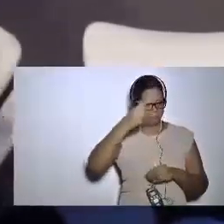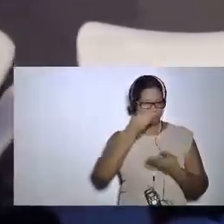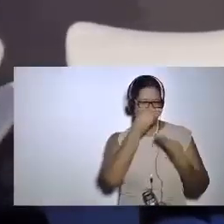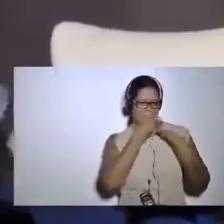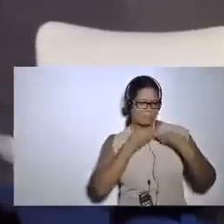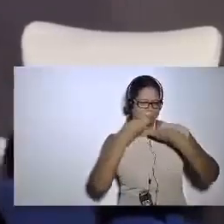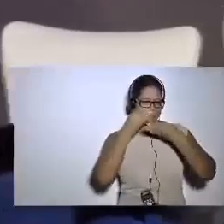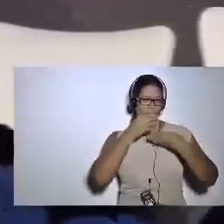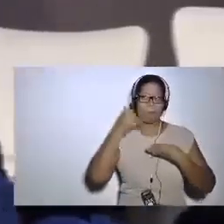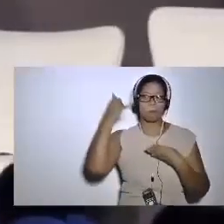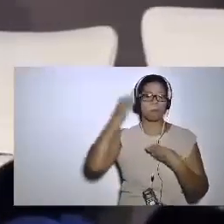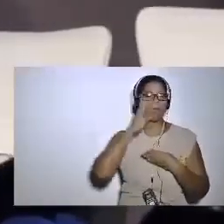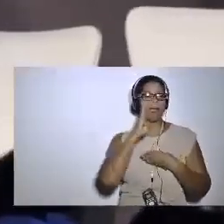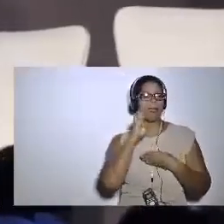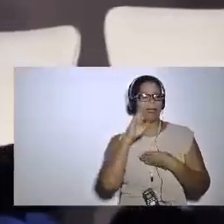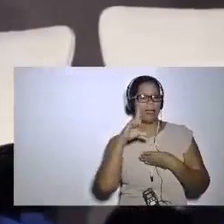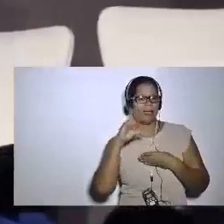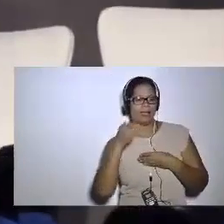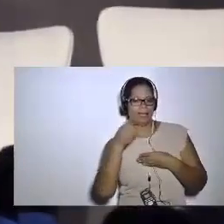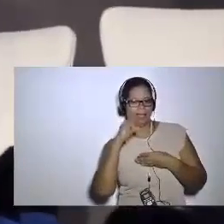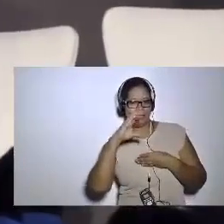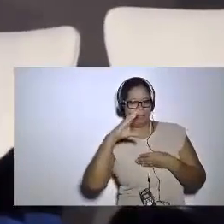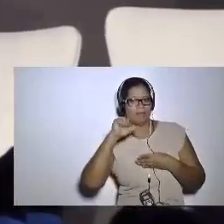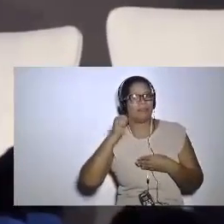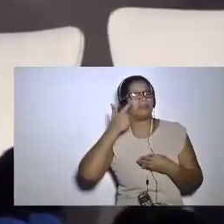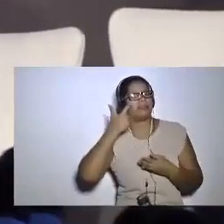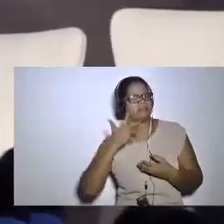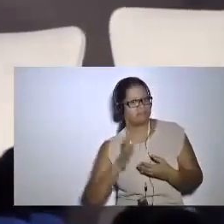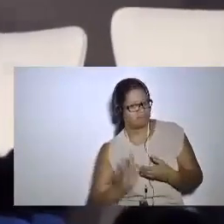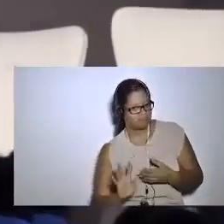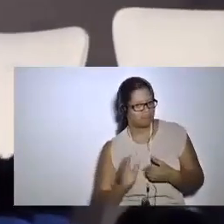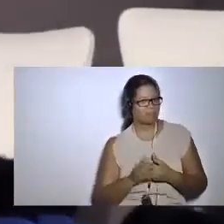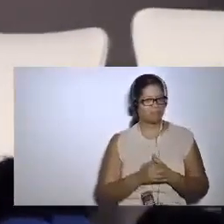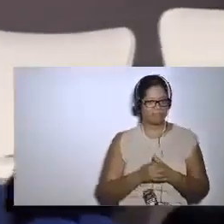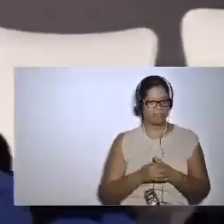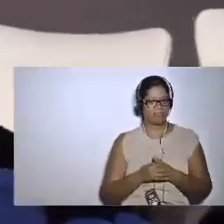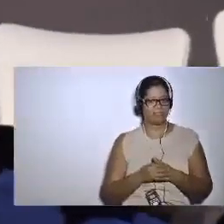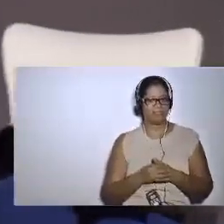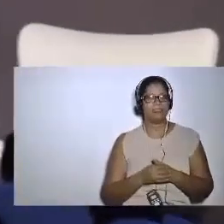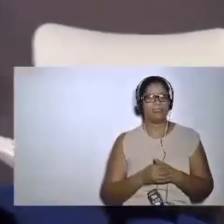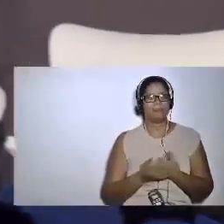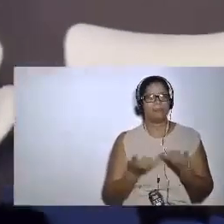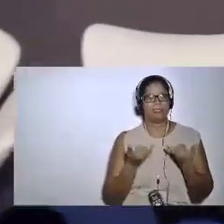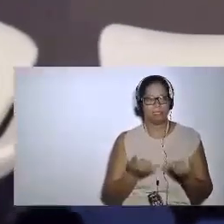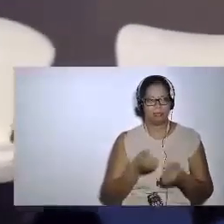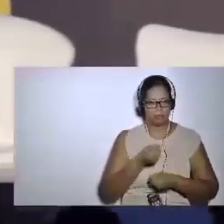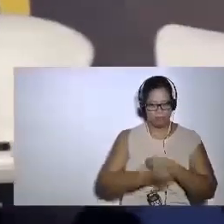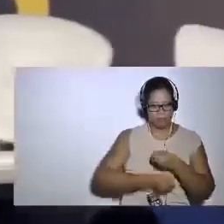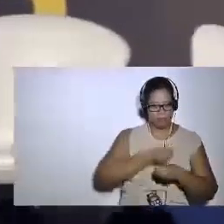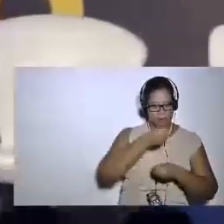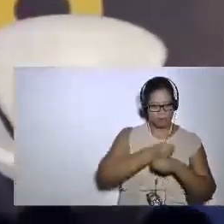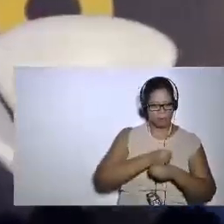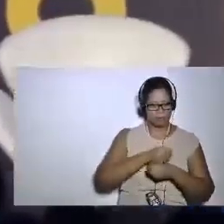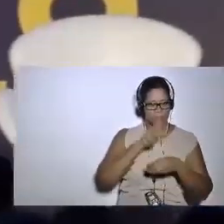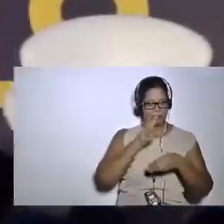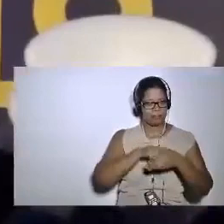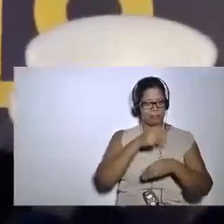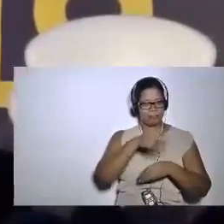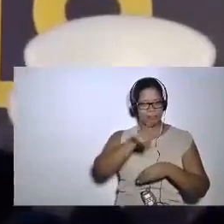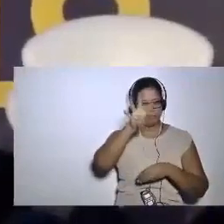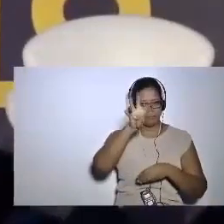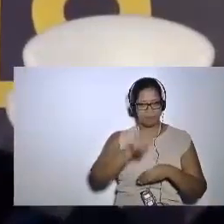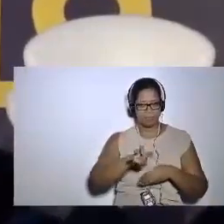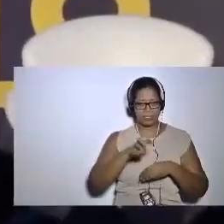lo escuché de manera correcta, casi 1 millón de dispositivos en el 2021. Esto está ocurriendo. No